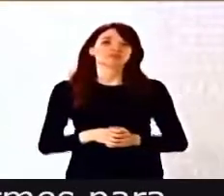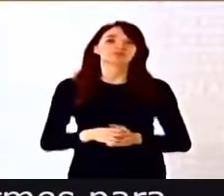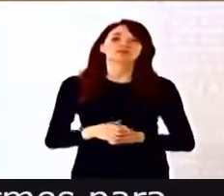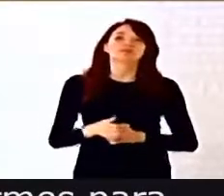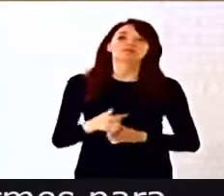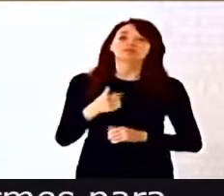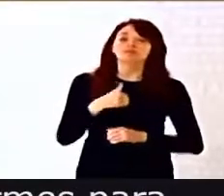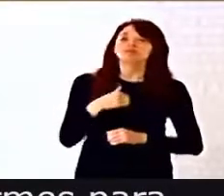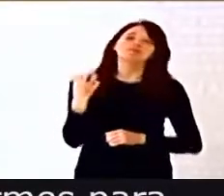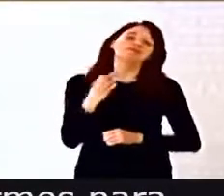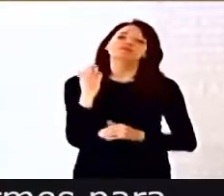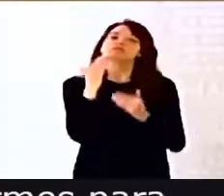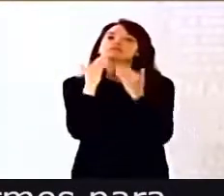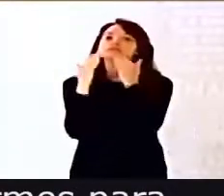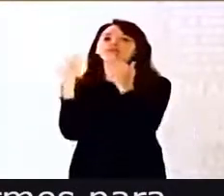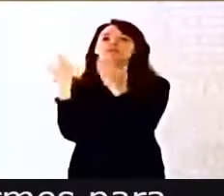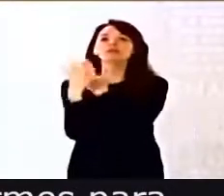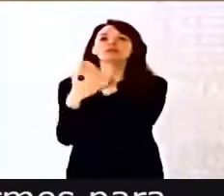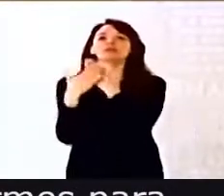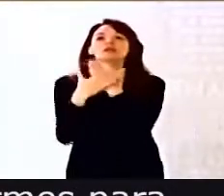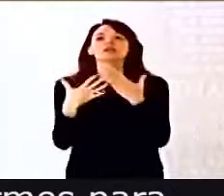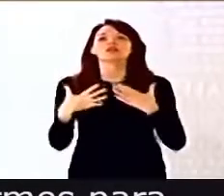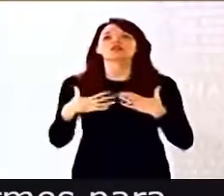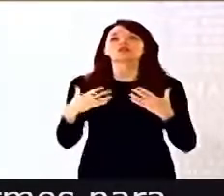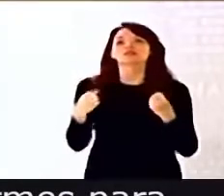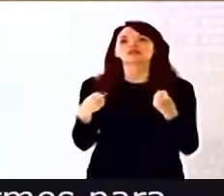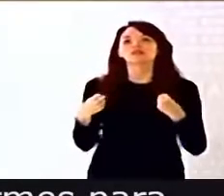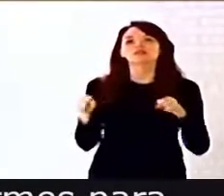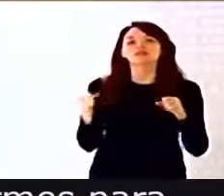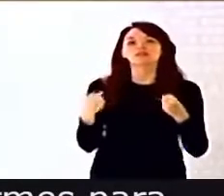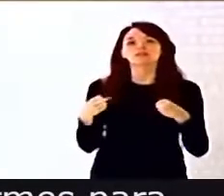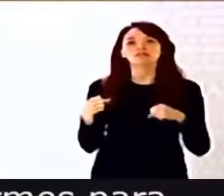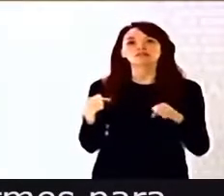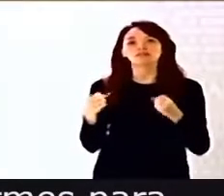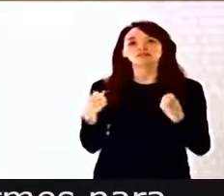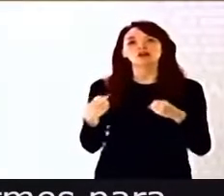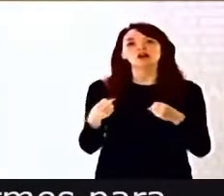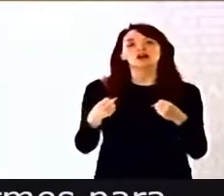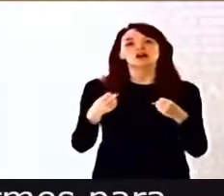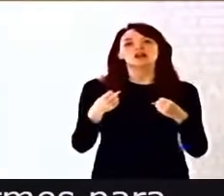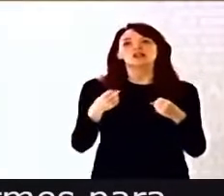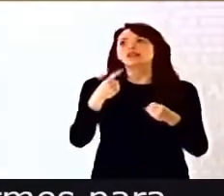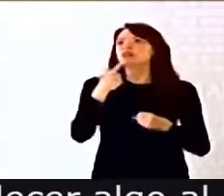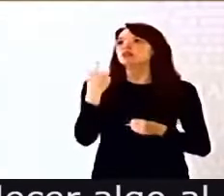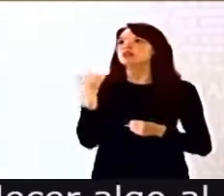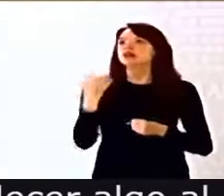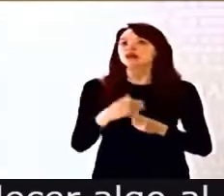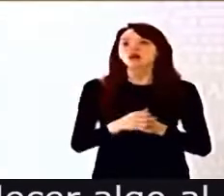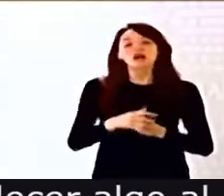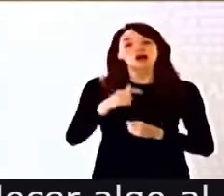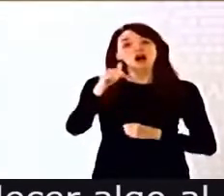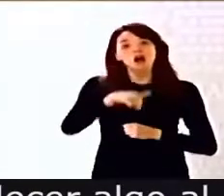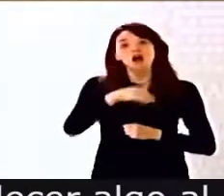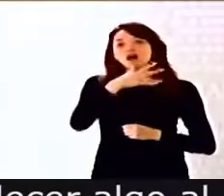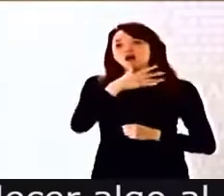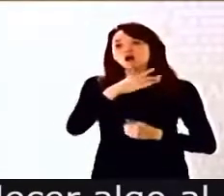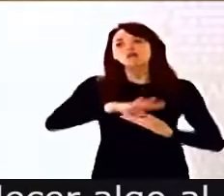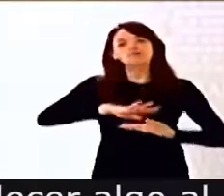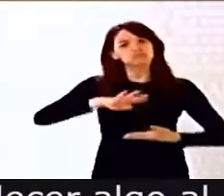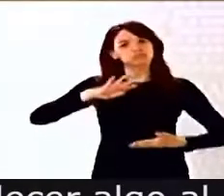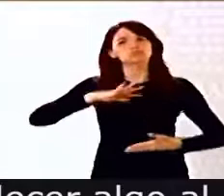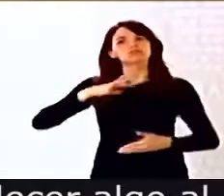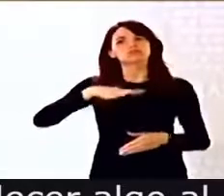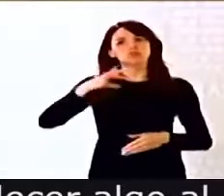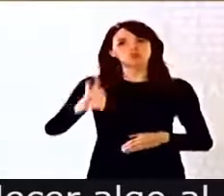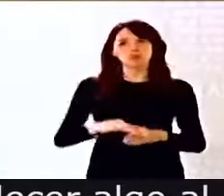tengo que agradecer algo al Ministerio de Sanidad, es que hoy en día hemos sido capaces de dar una gran lección a